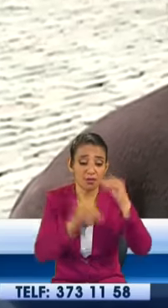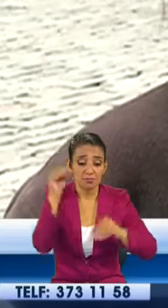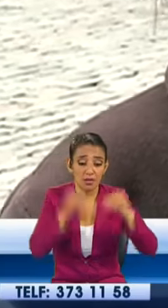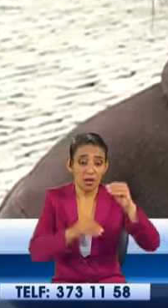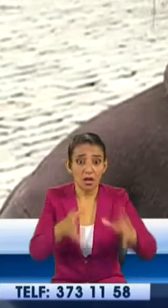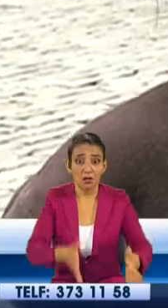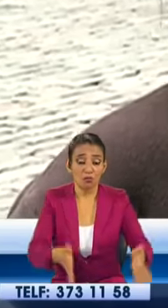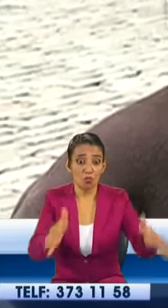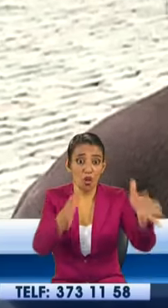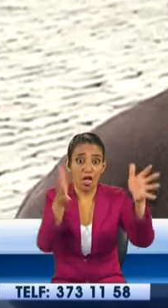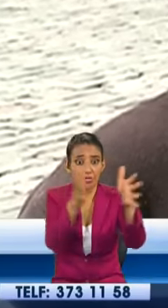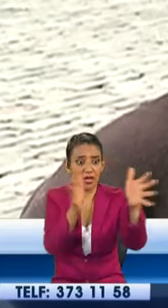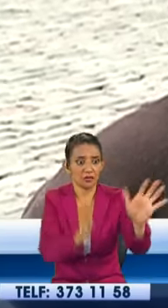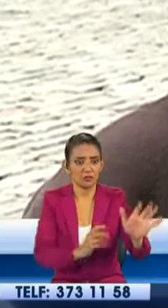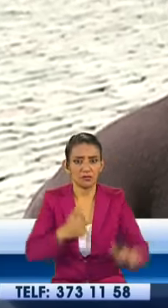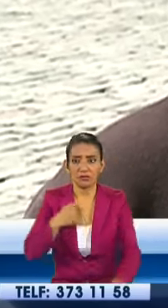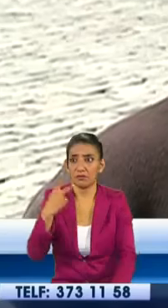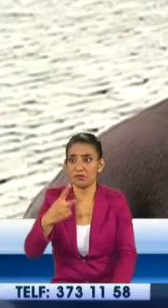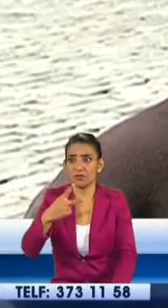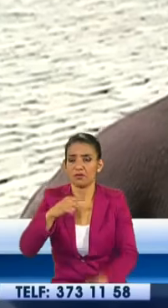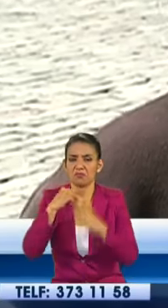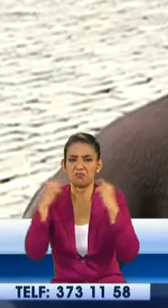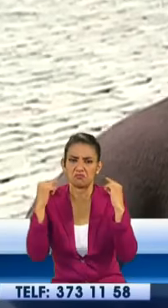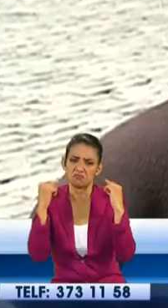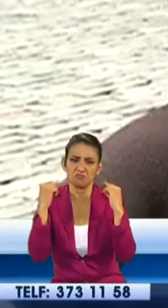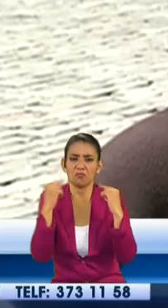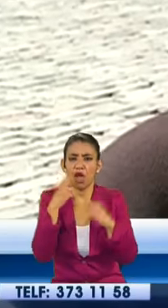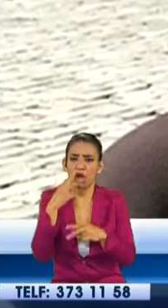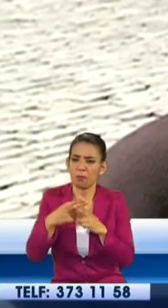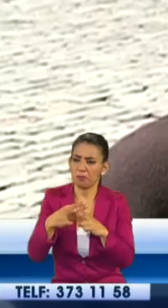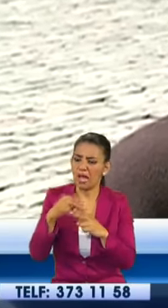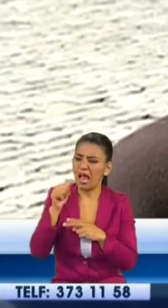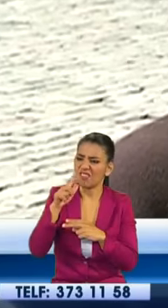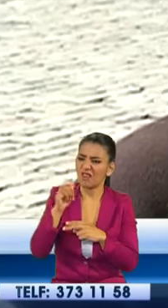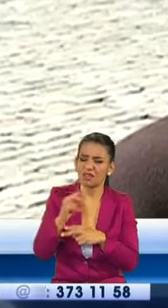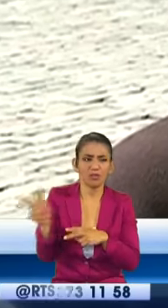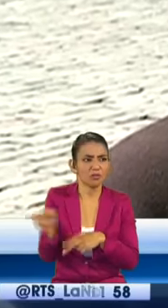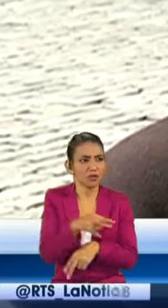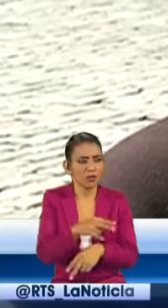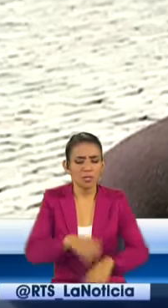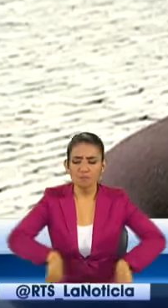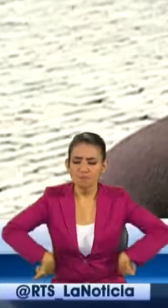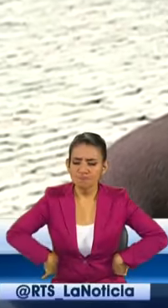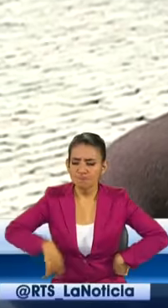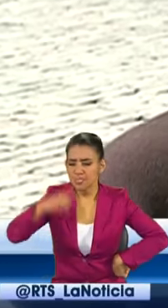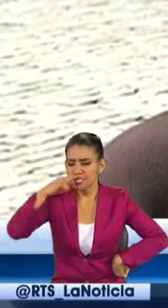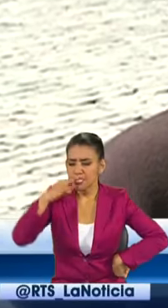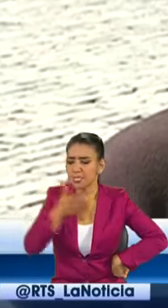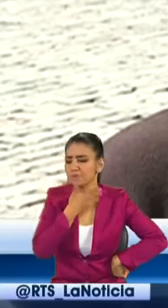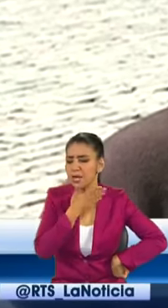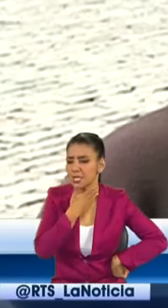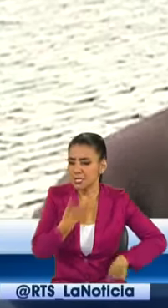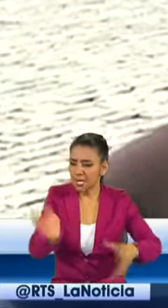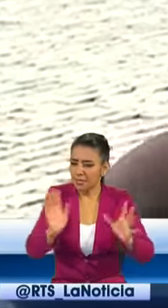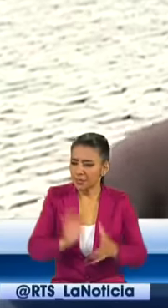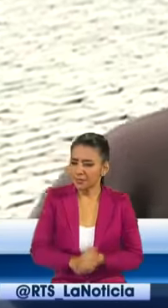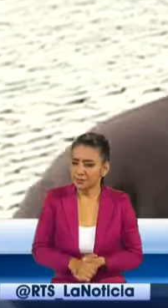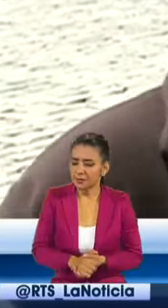llegó Monseñor Alberto Zambrano, se llama, llegó a ver y decían, estas niñas están malcriadas que se han